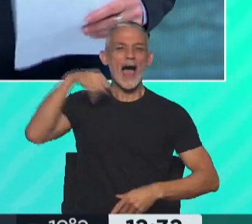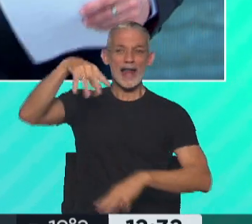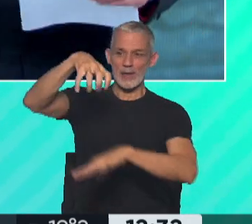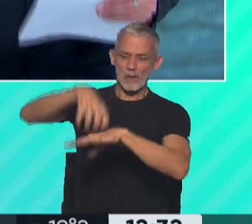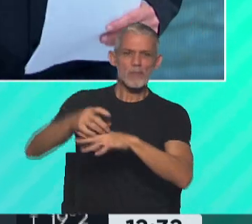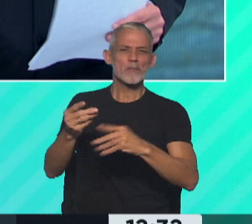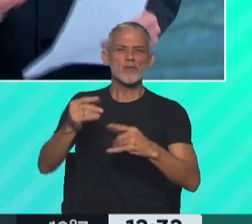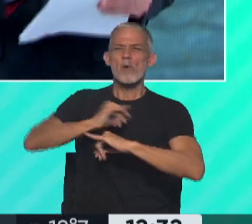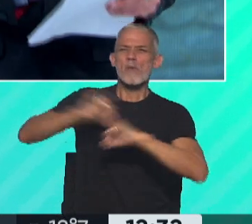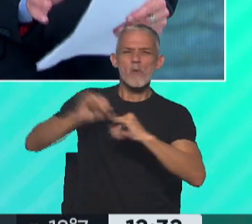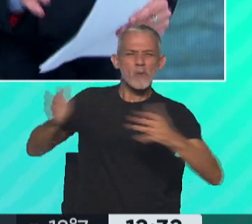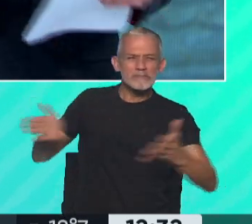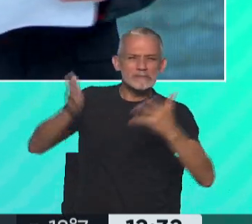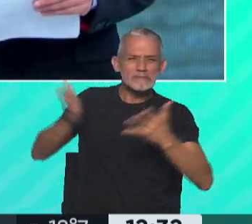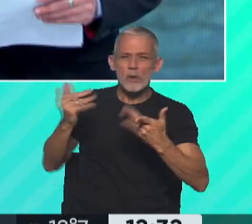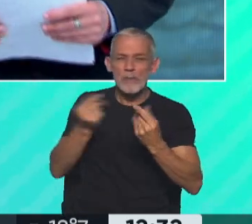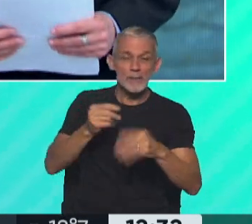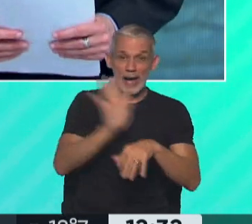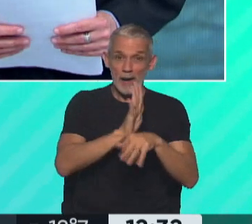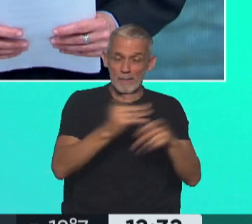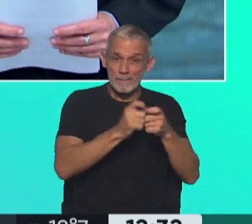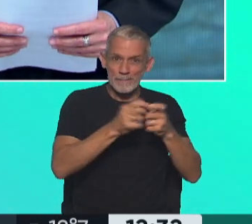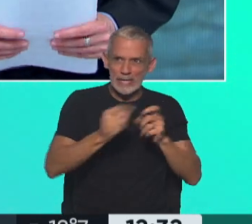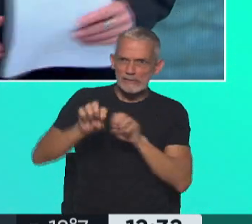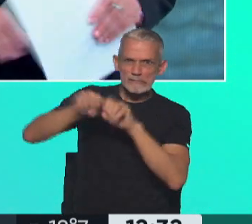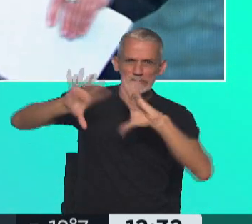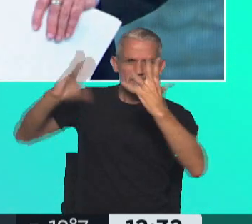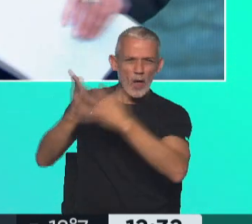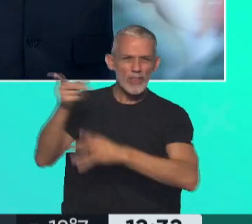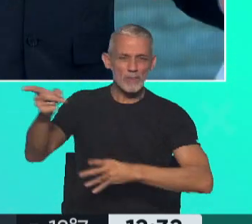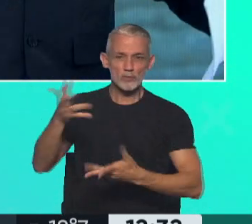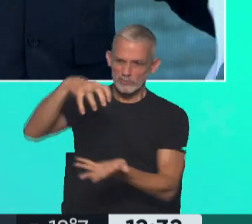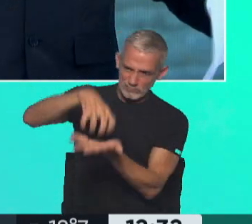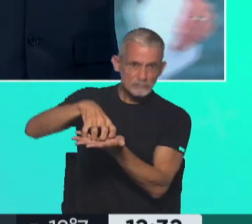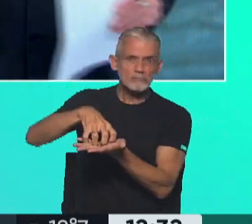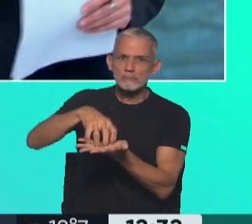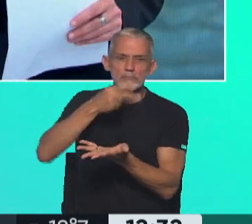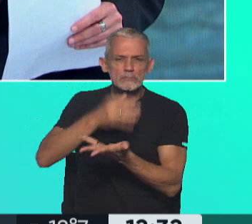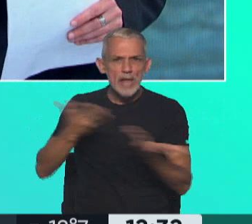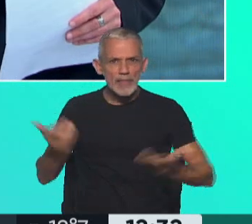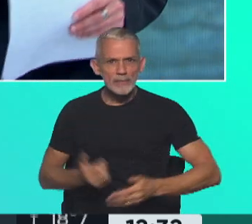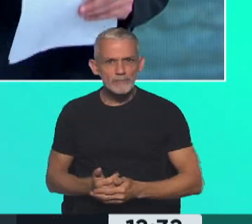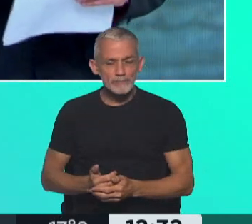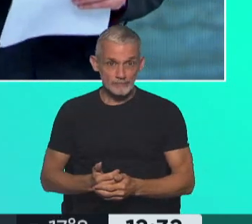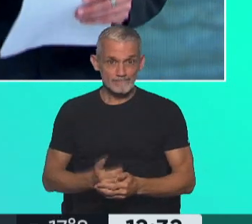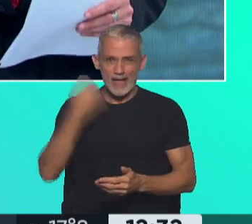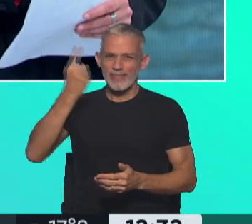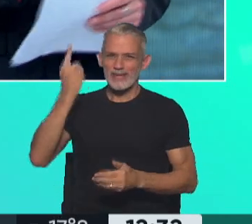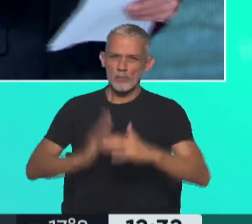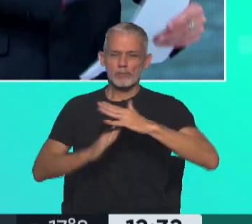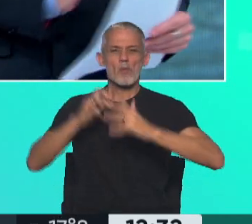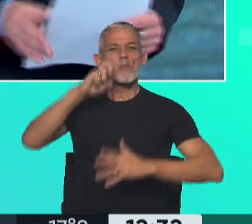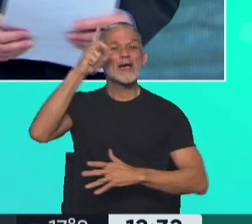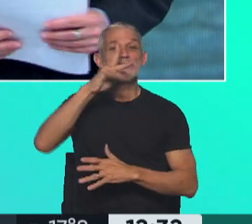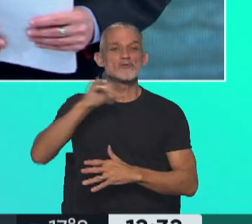lo que es el mercado del cine para ubicar esas películas en el resto del mundo bueno no hubo stand del inka y el director del incap luis